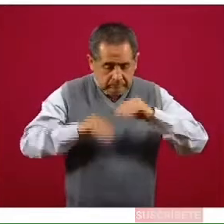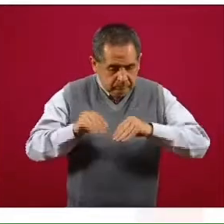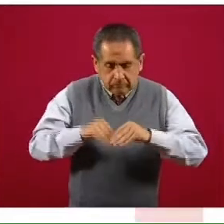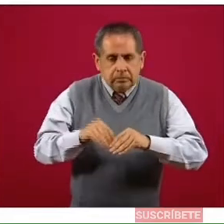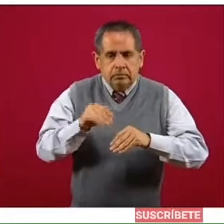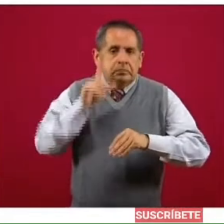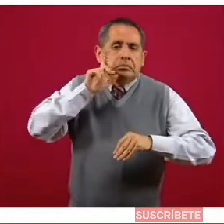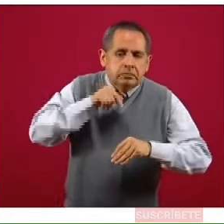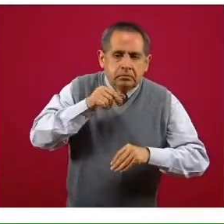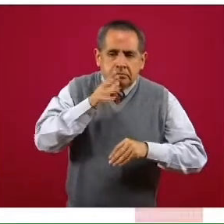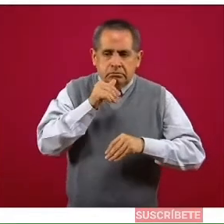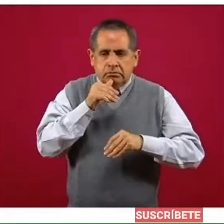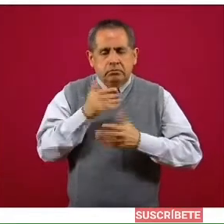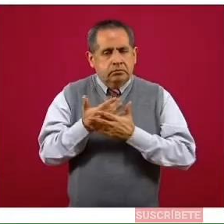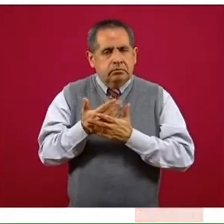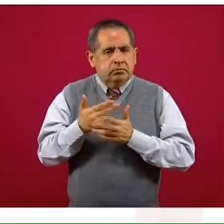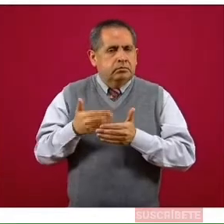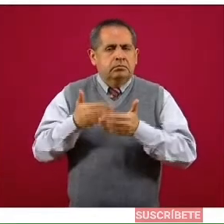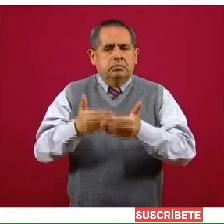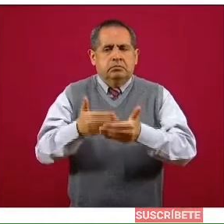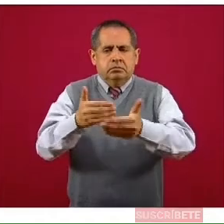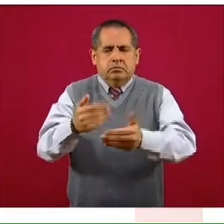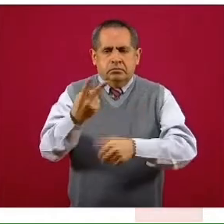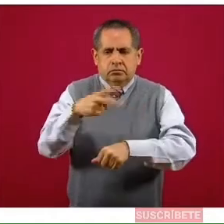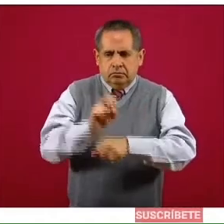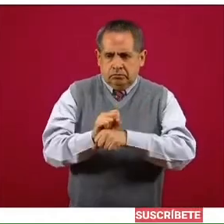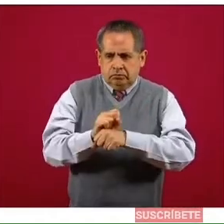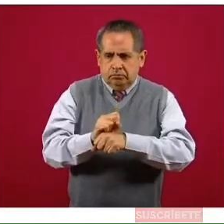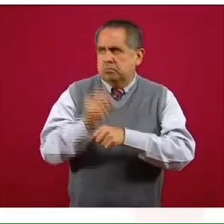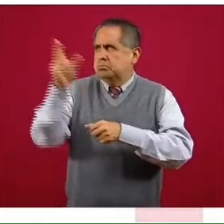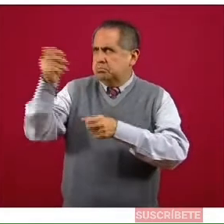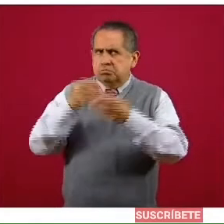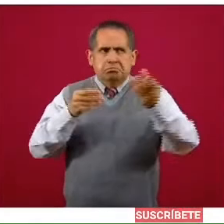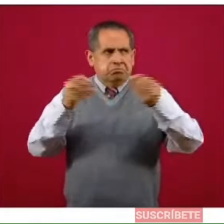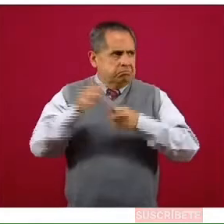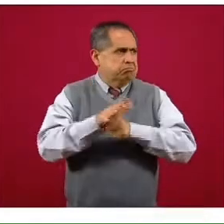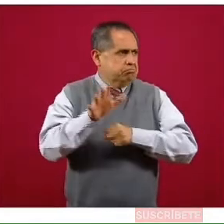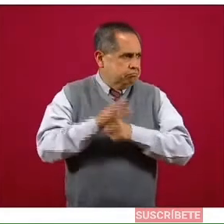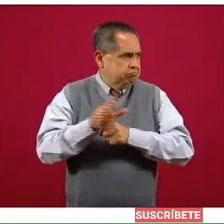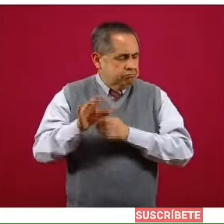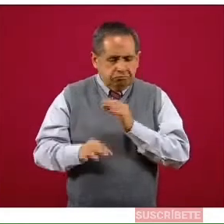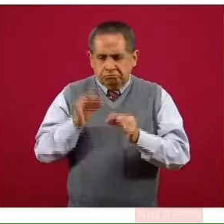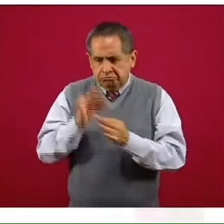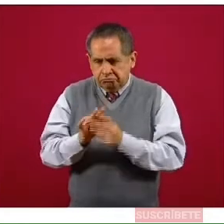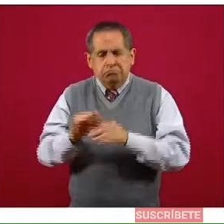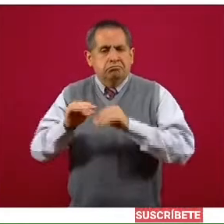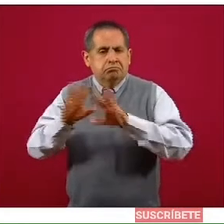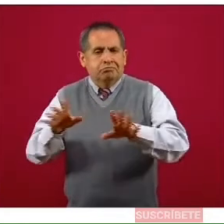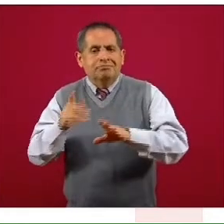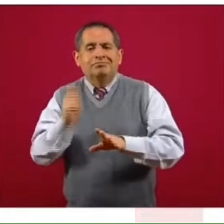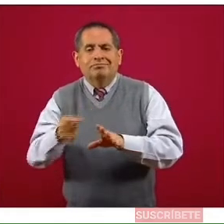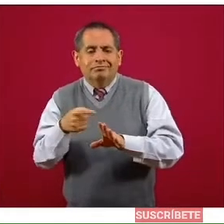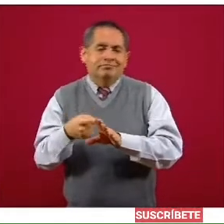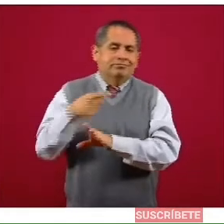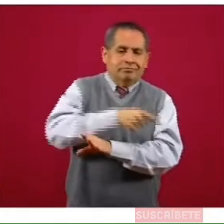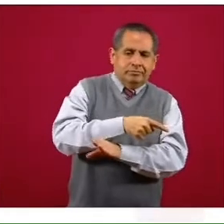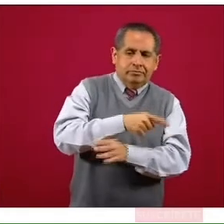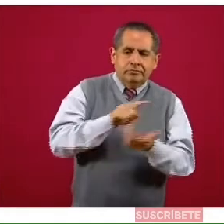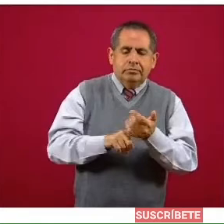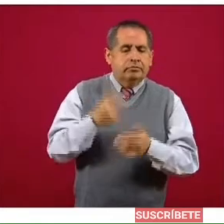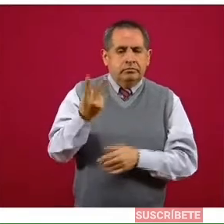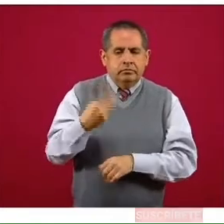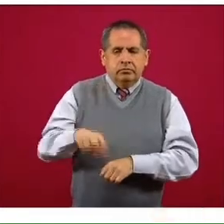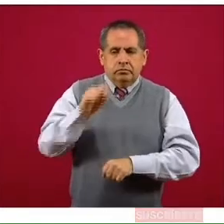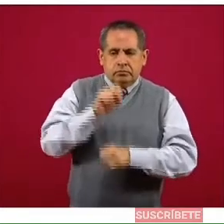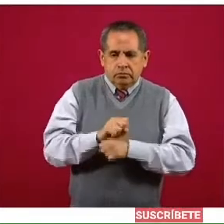las confirmaciones de laboratorio, todas las notificaciones y de manera artificial se ve un descenso y es más conveniente